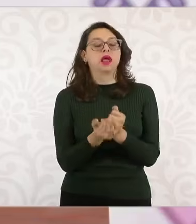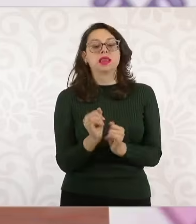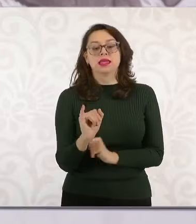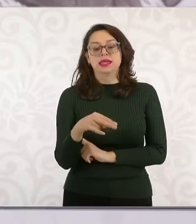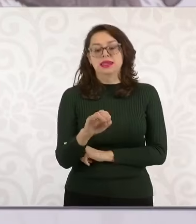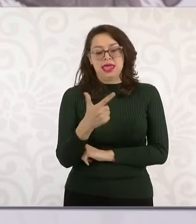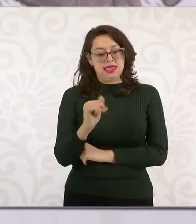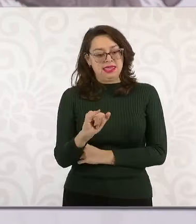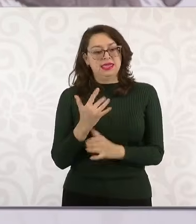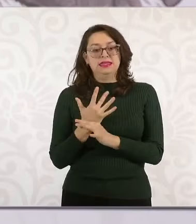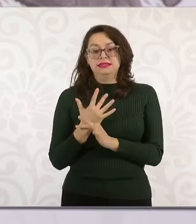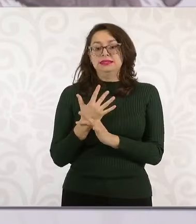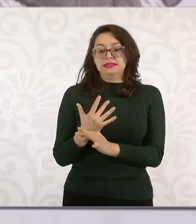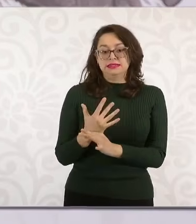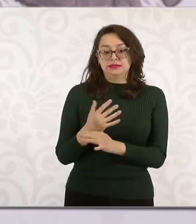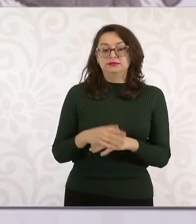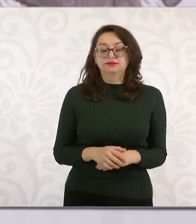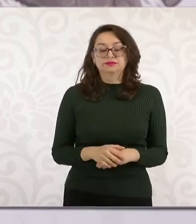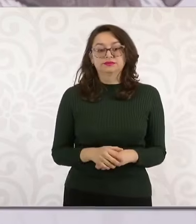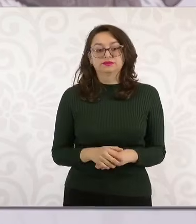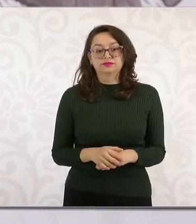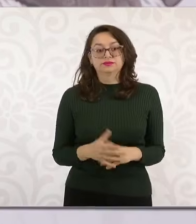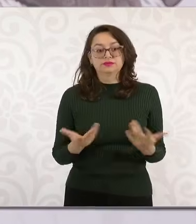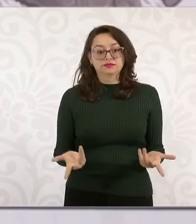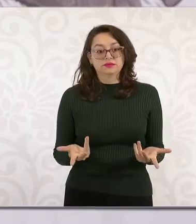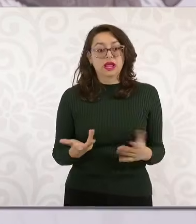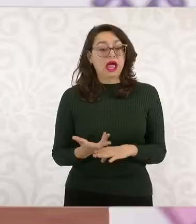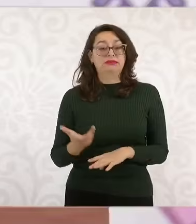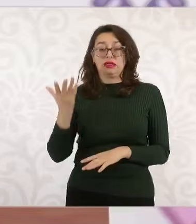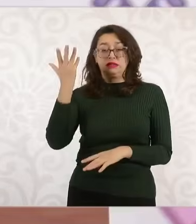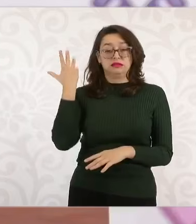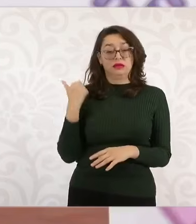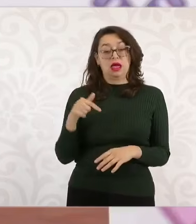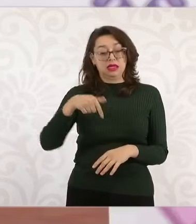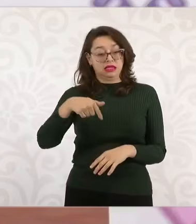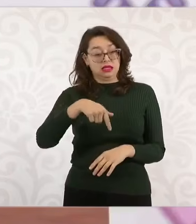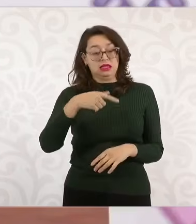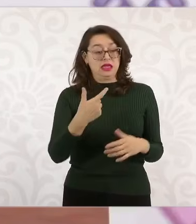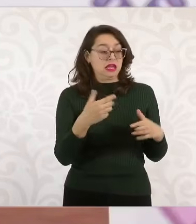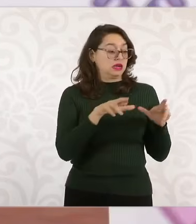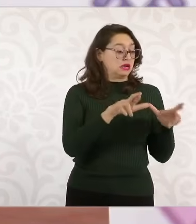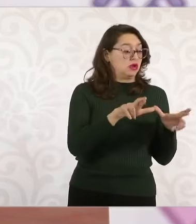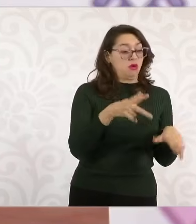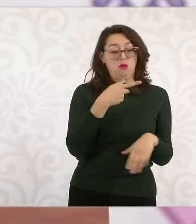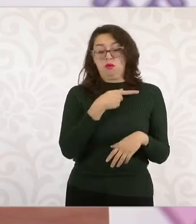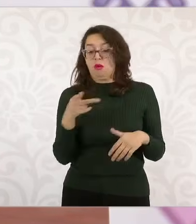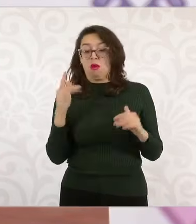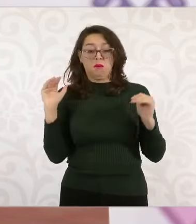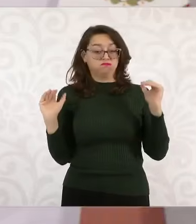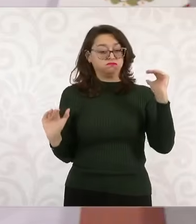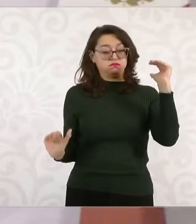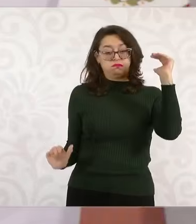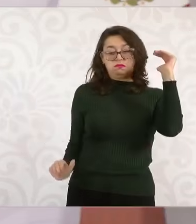INEGI. Llegamos a ser el país más desigual del mundo. Y esa diferencia entre